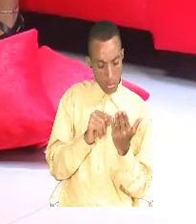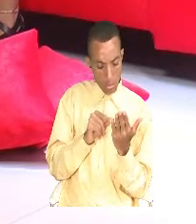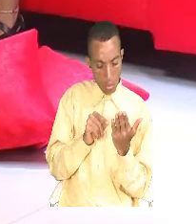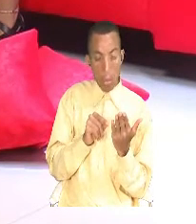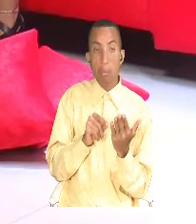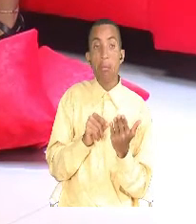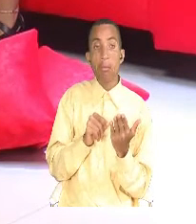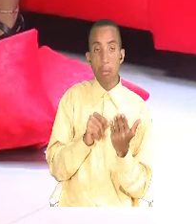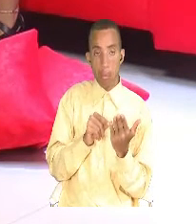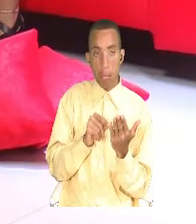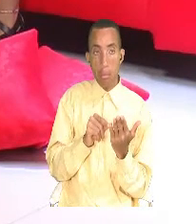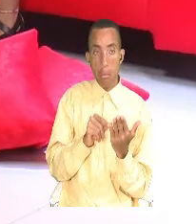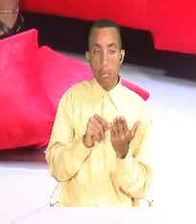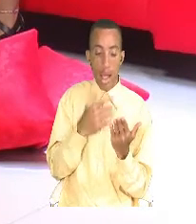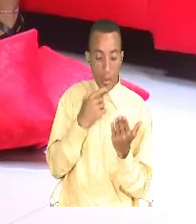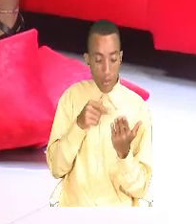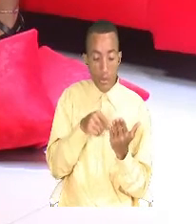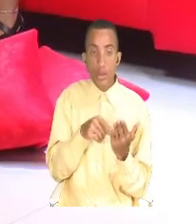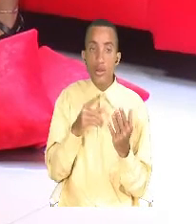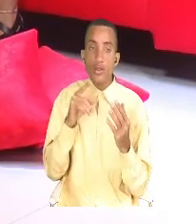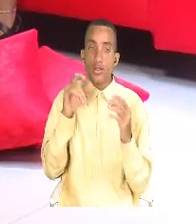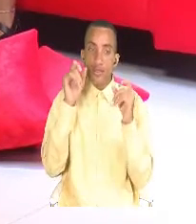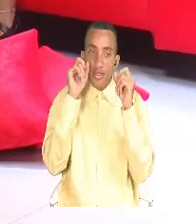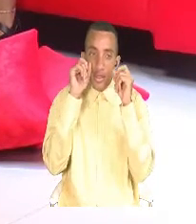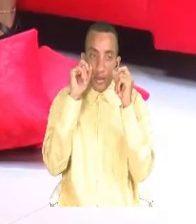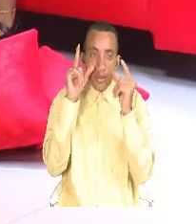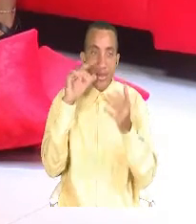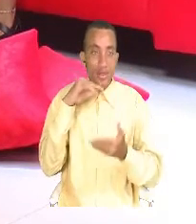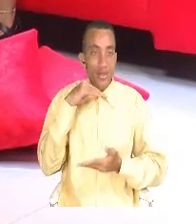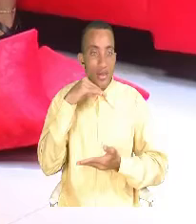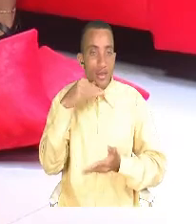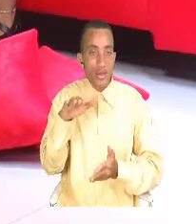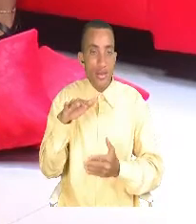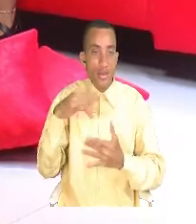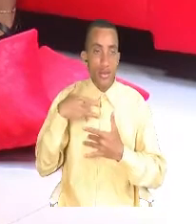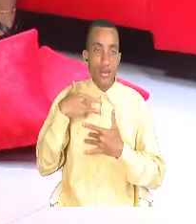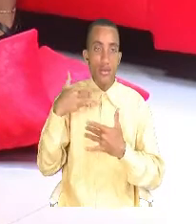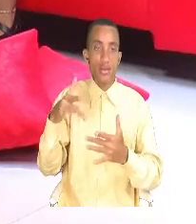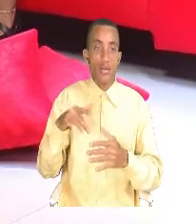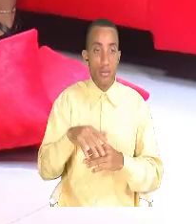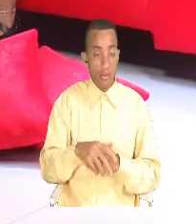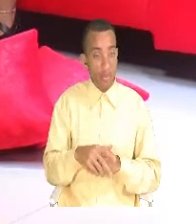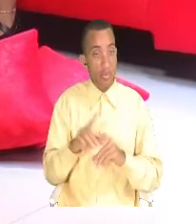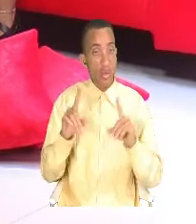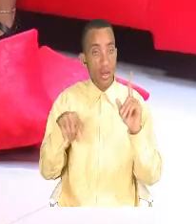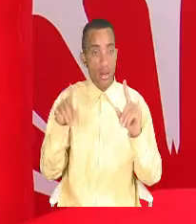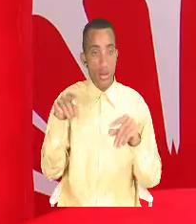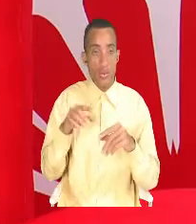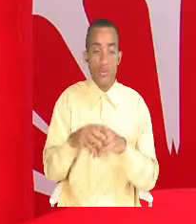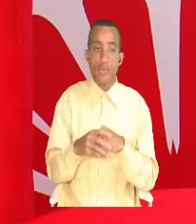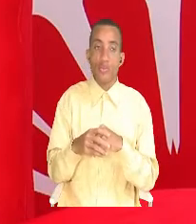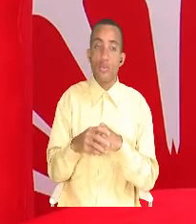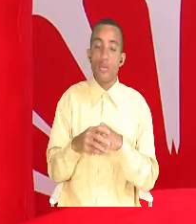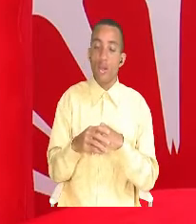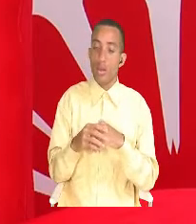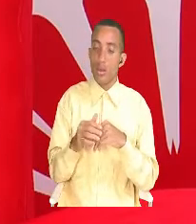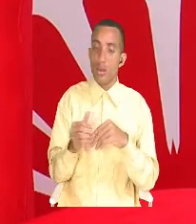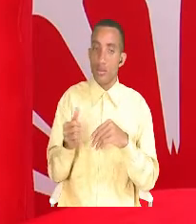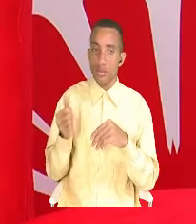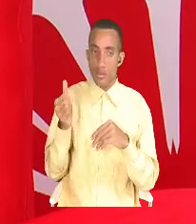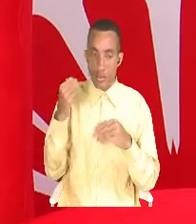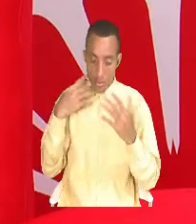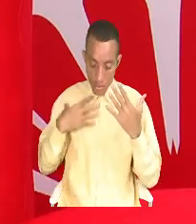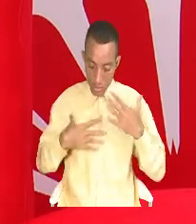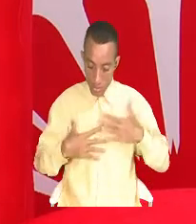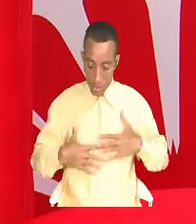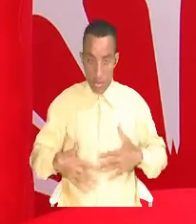que incluye como unos regalos que van de parte de ustedes como chequio, que son bebida hidratante, ritual en